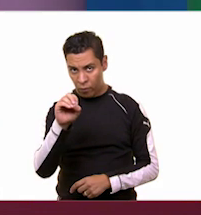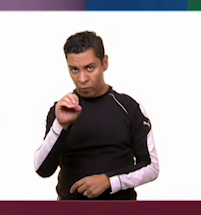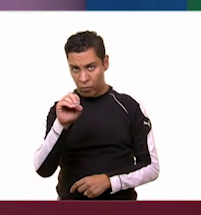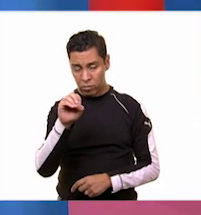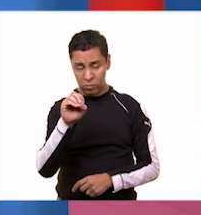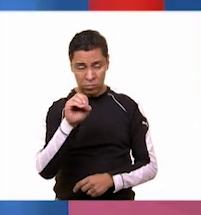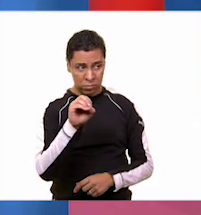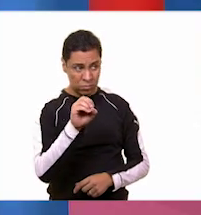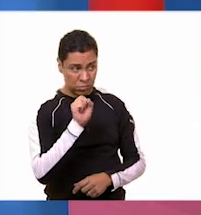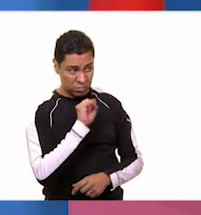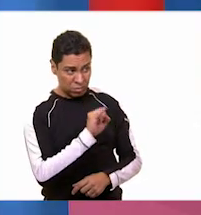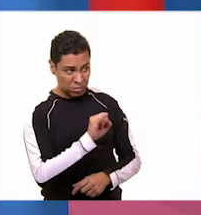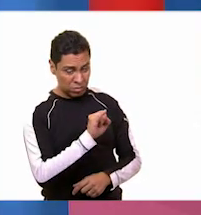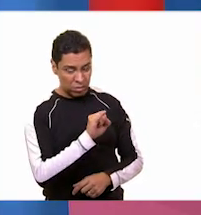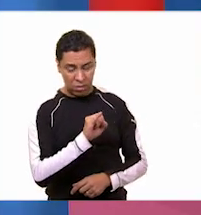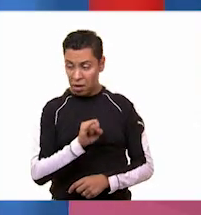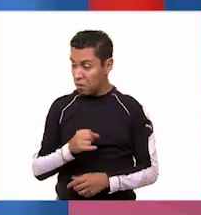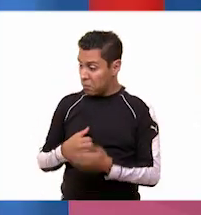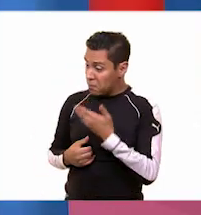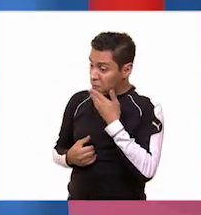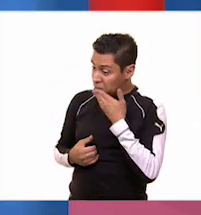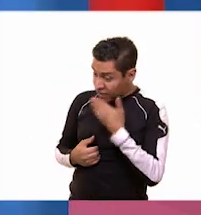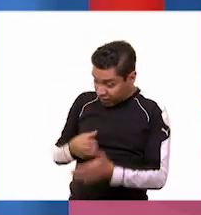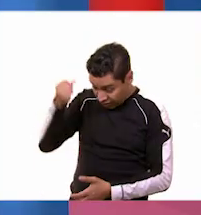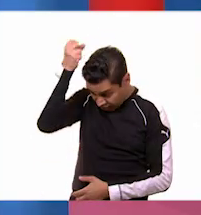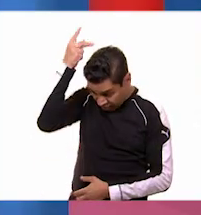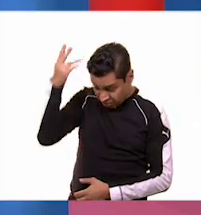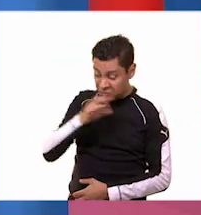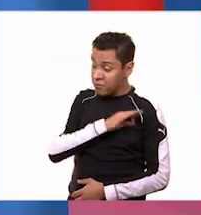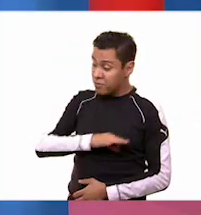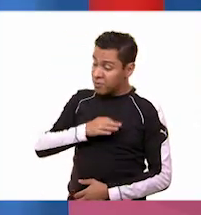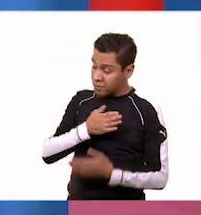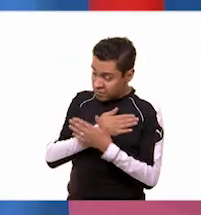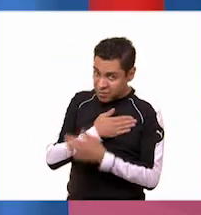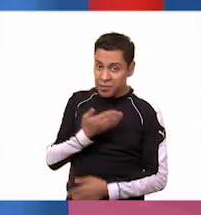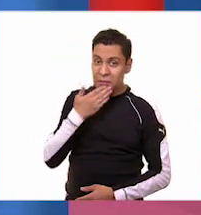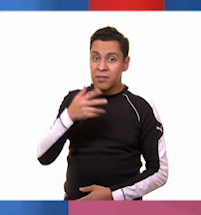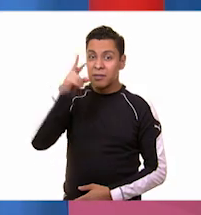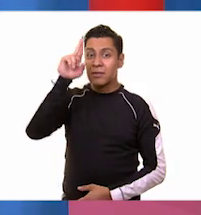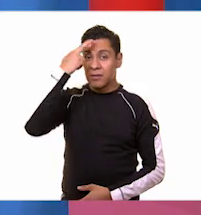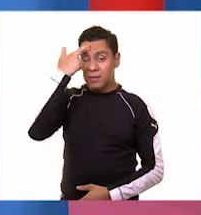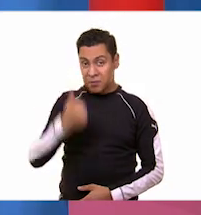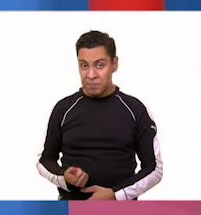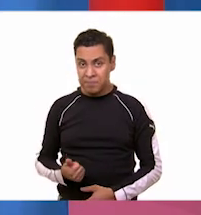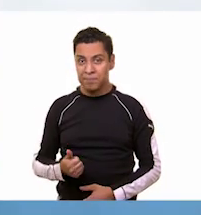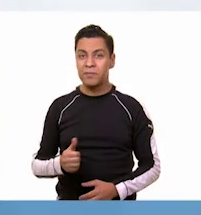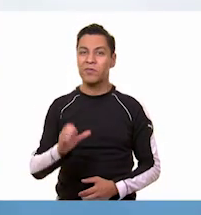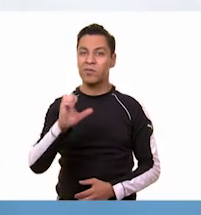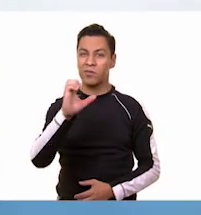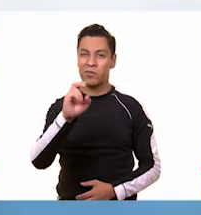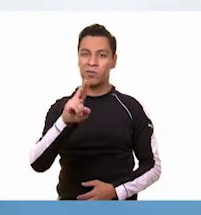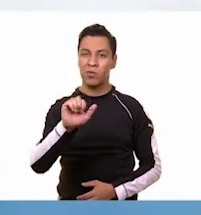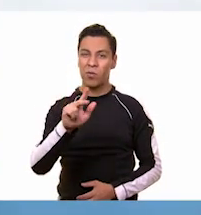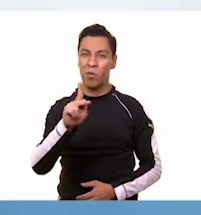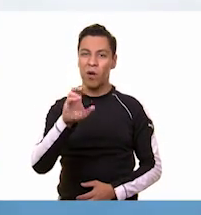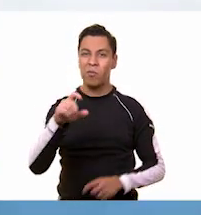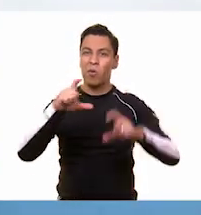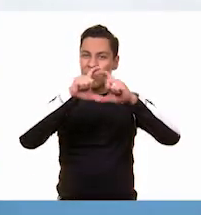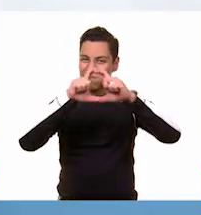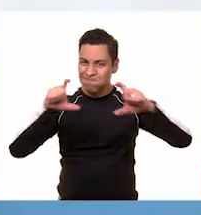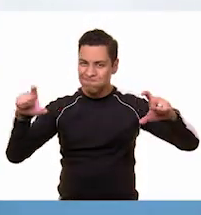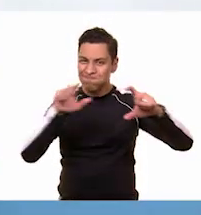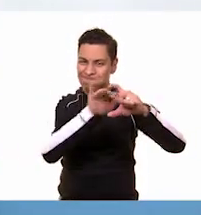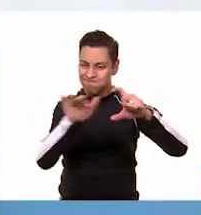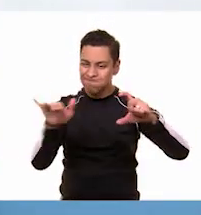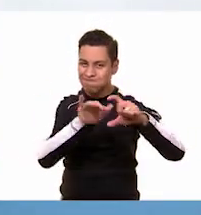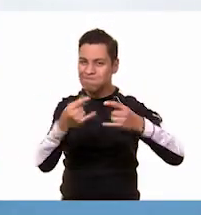maestro? Ay, Raulito, muy bien. Felicidades, tienes toda la razón. Forma parte del cuerpo. María, ¿nos apoyas